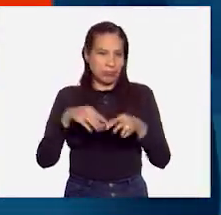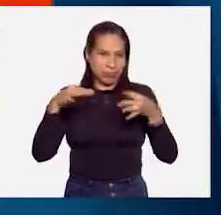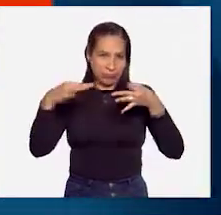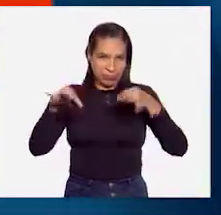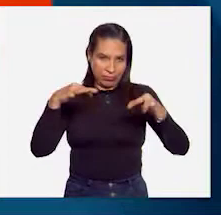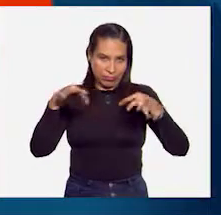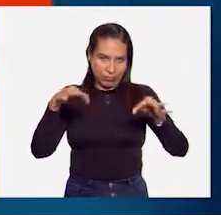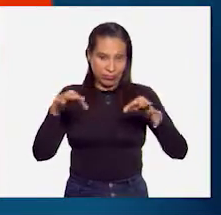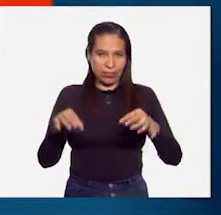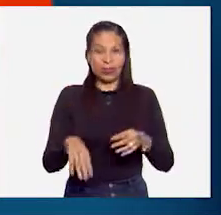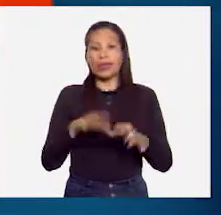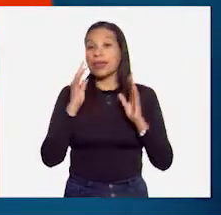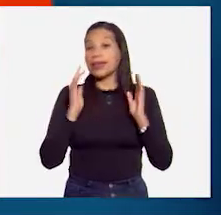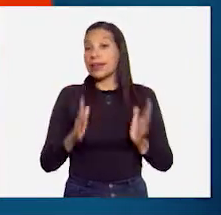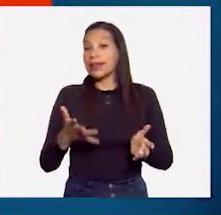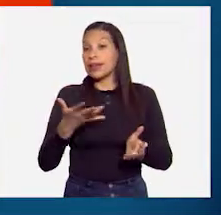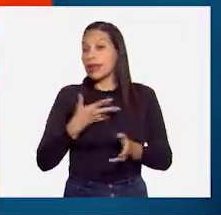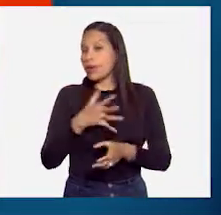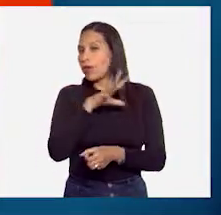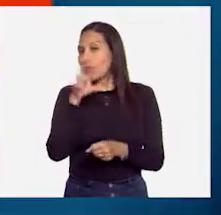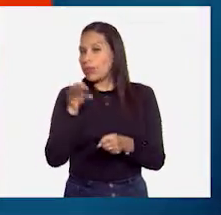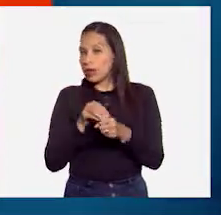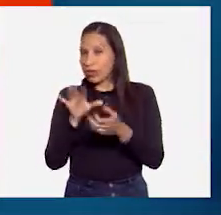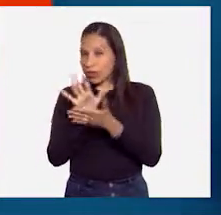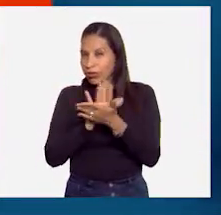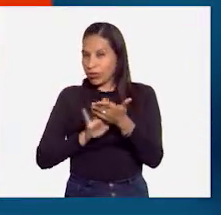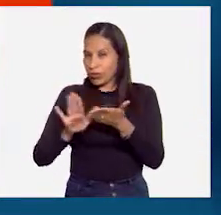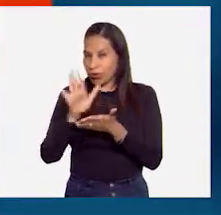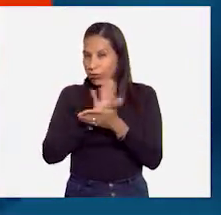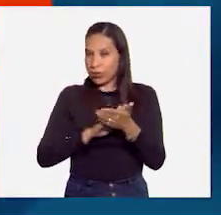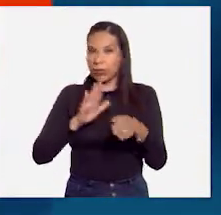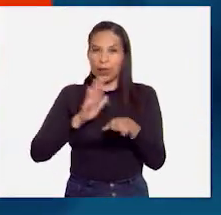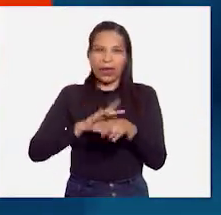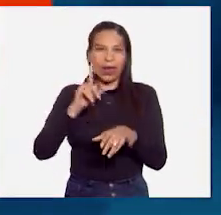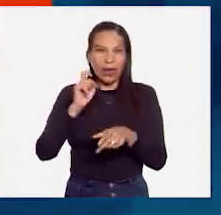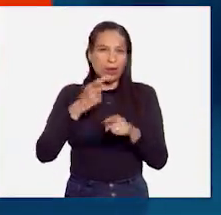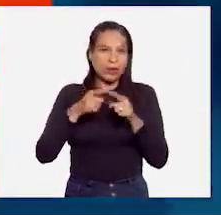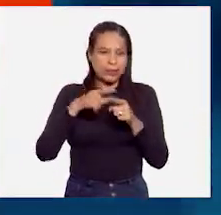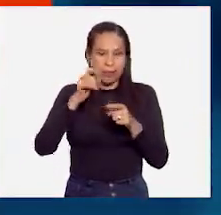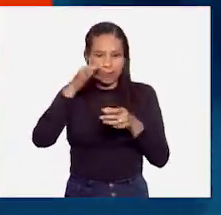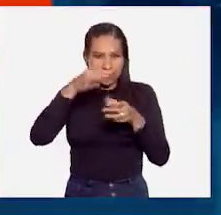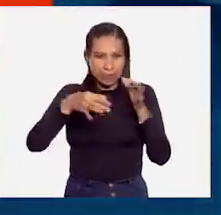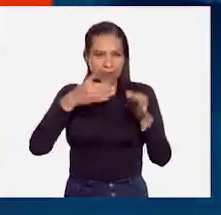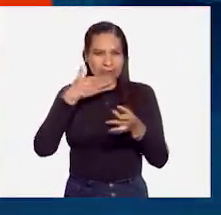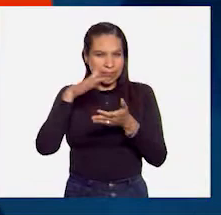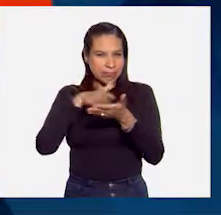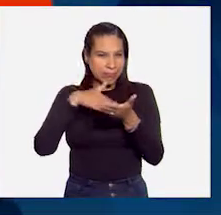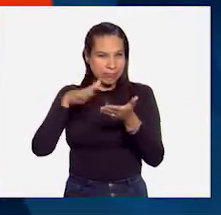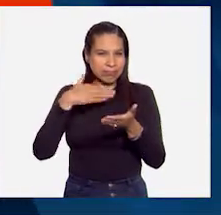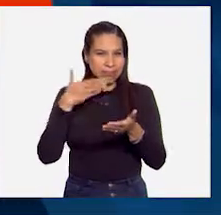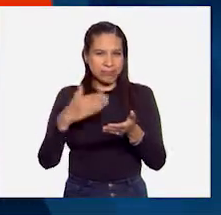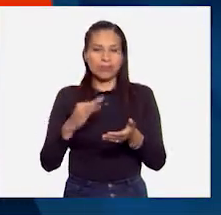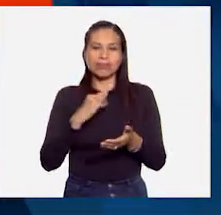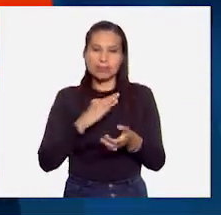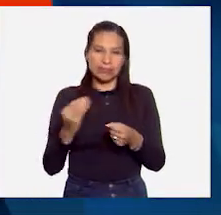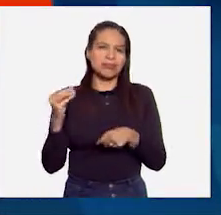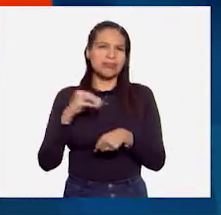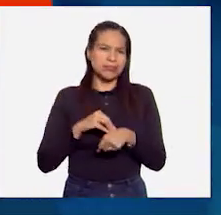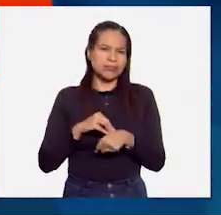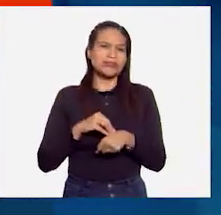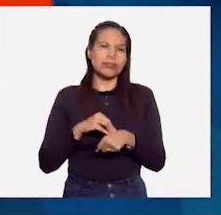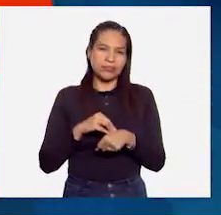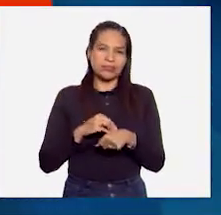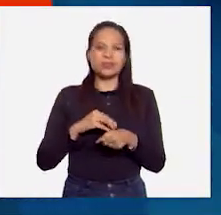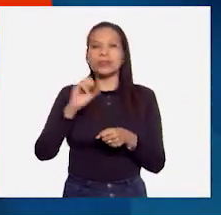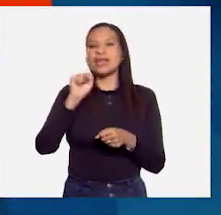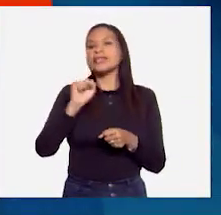hoja. Y una vez que tengan todo relleno con más agüita y bien diluido y más marcadito, le pueden poner la